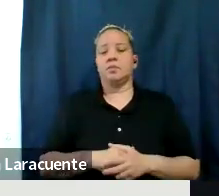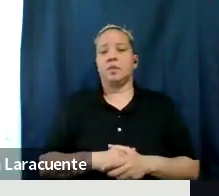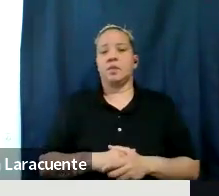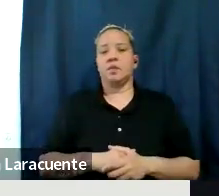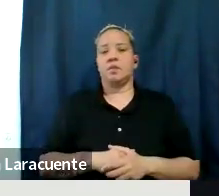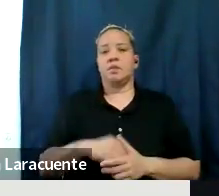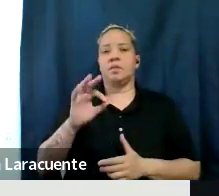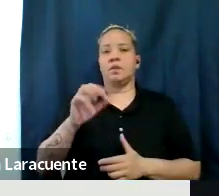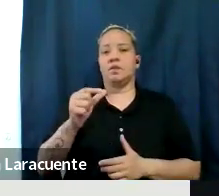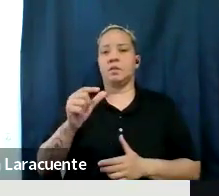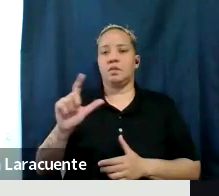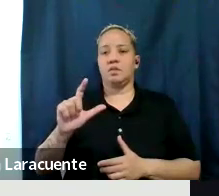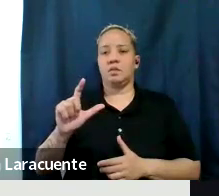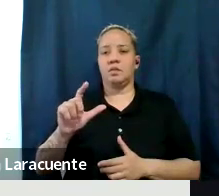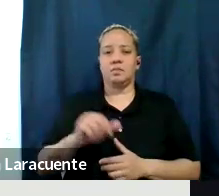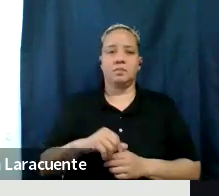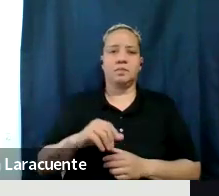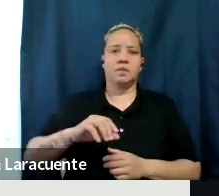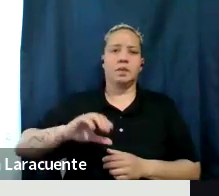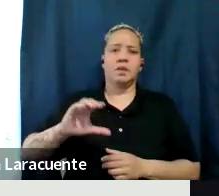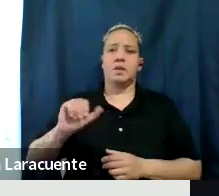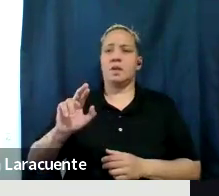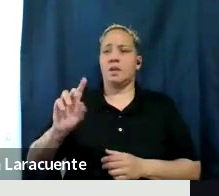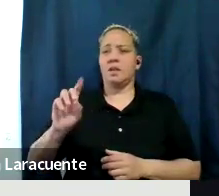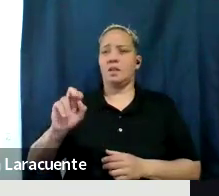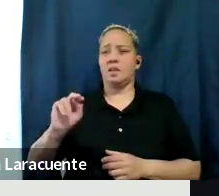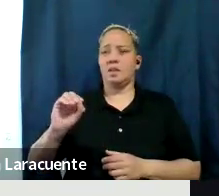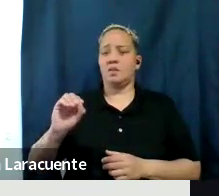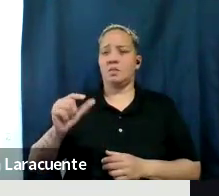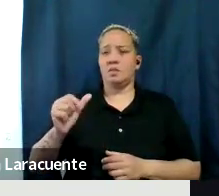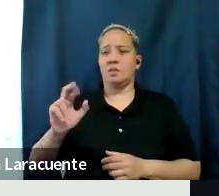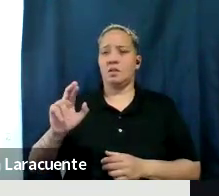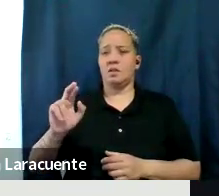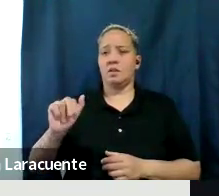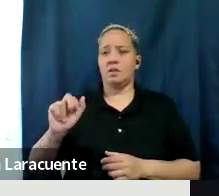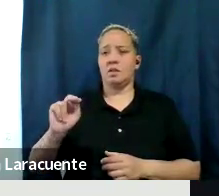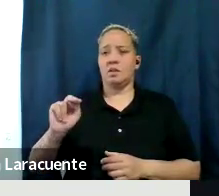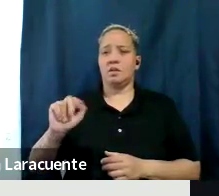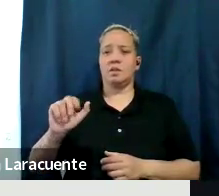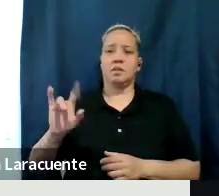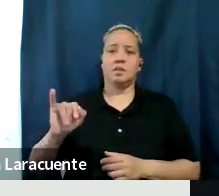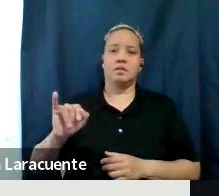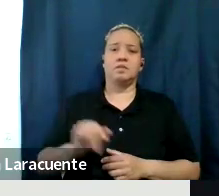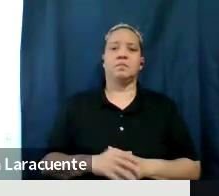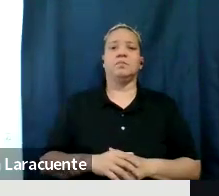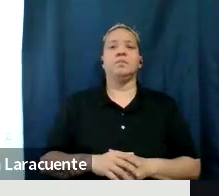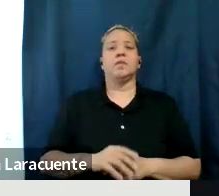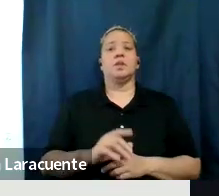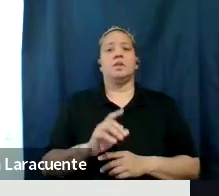García Lorca, el cárdeno granadí. Y les voy a leer uno de los primeros